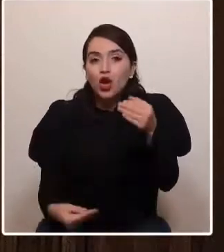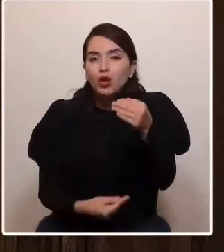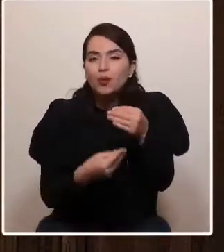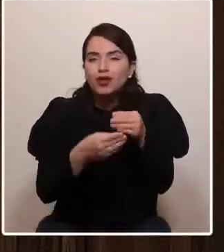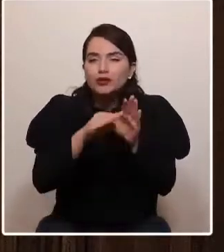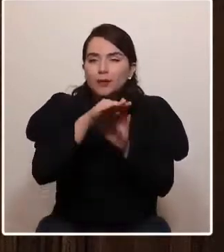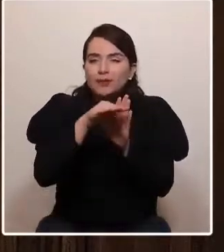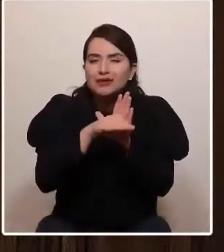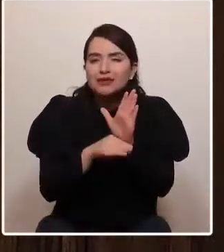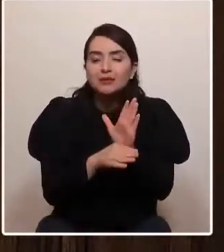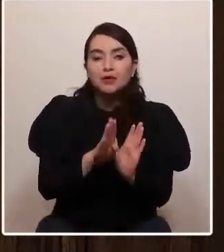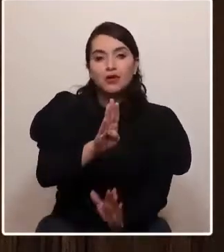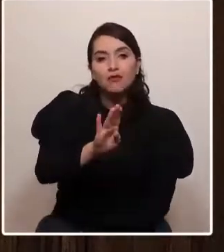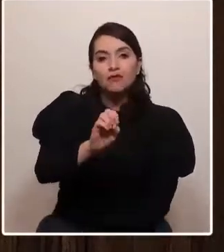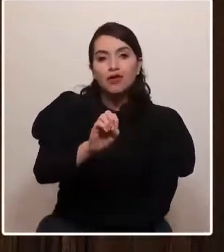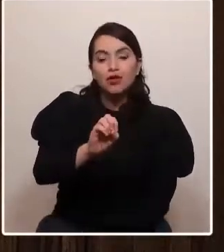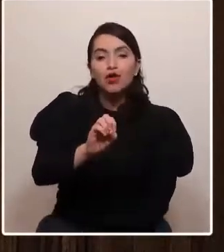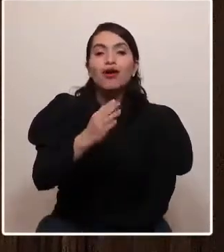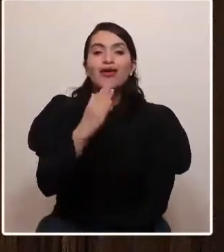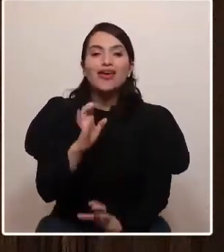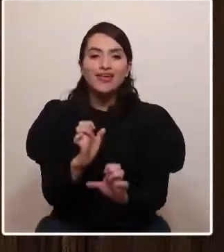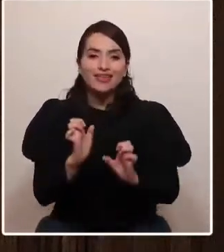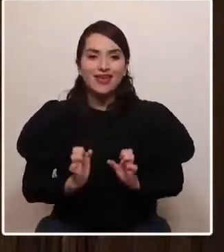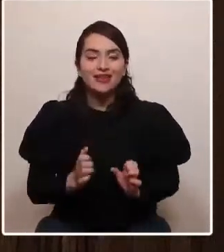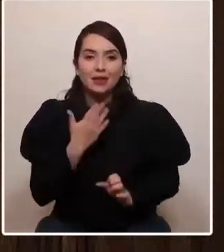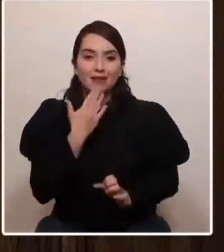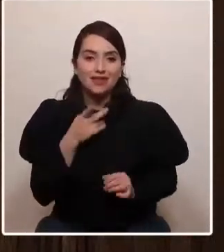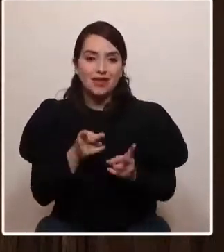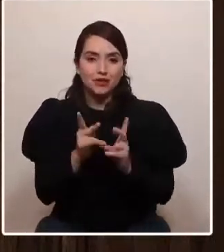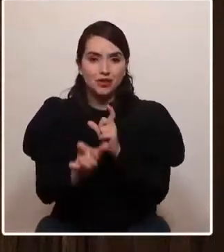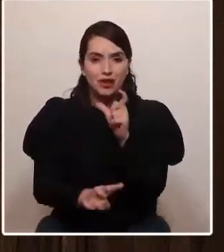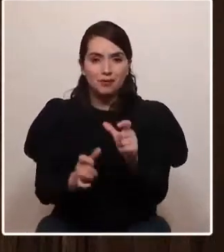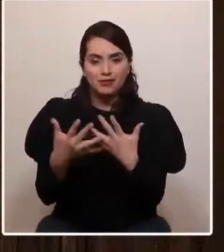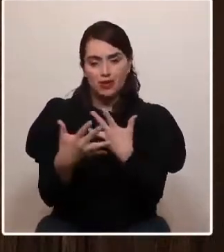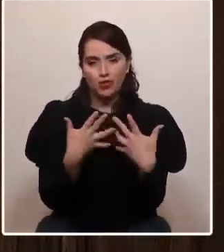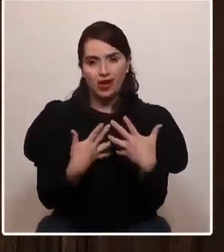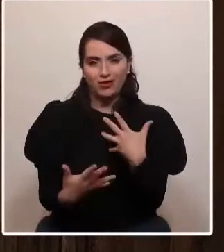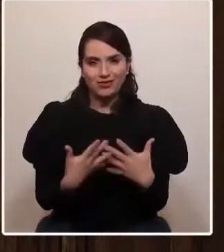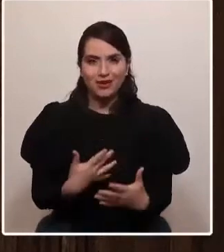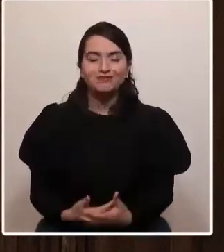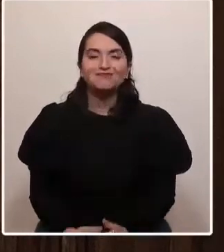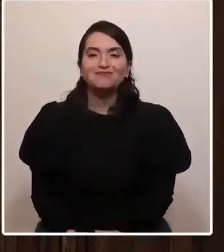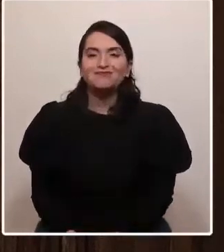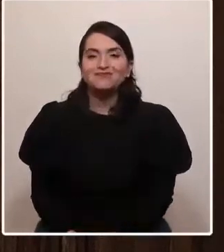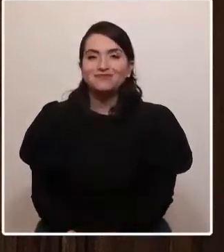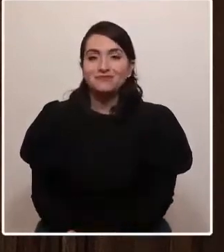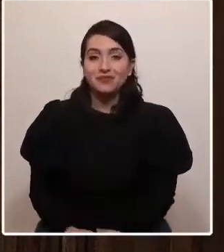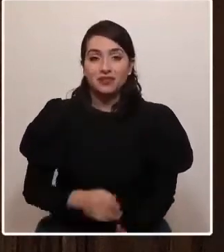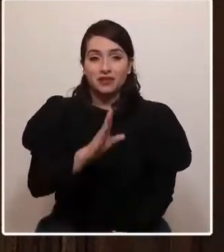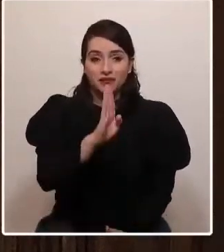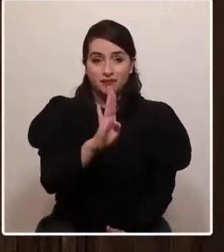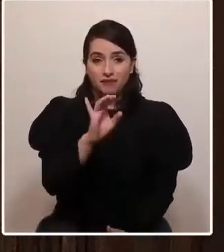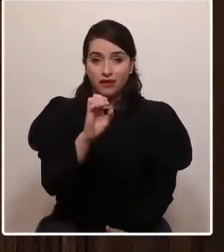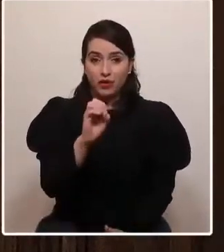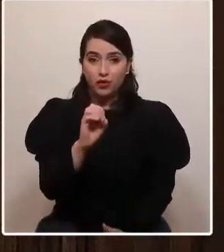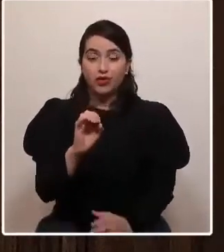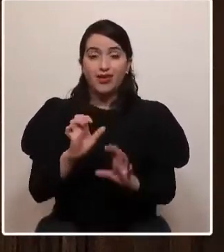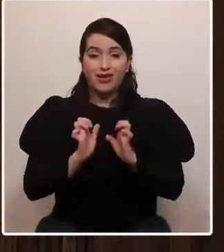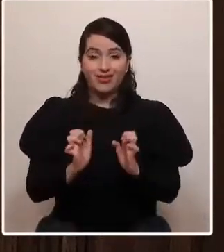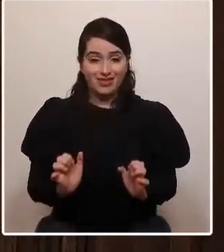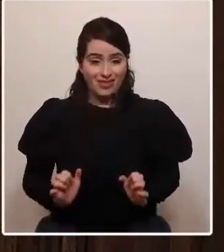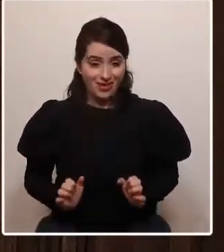principios de la bioética, así como los derechos de las personas y de la naturaleza. La bioética como disciplina y campo